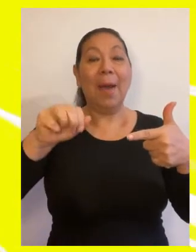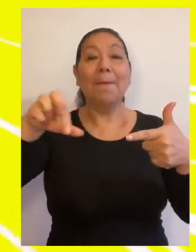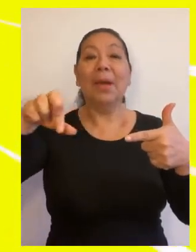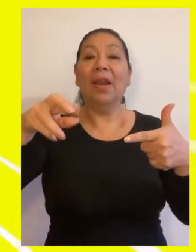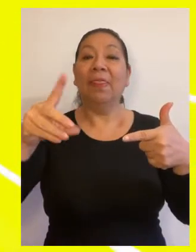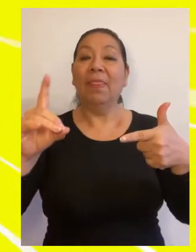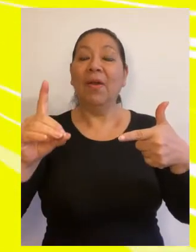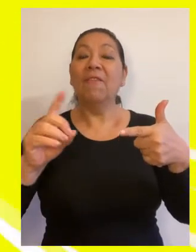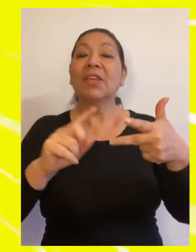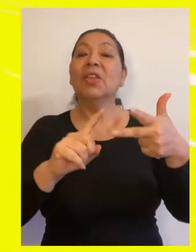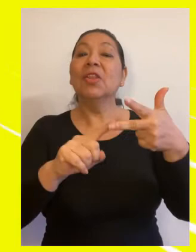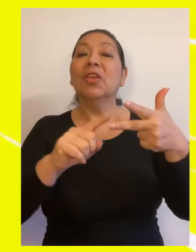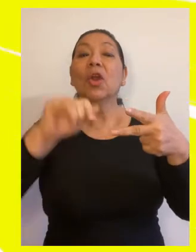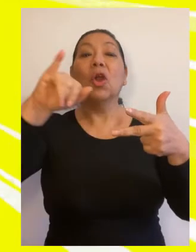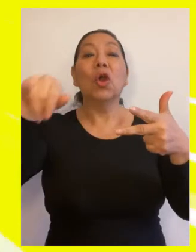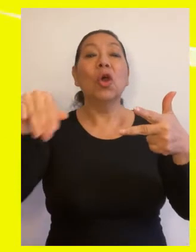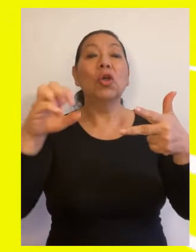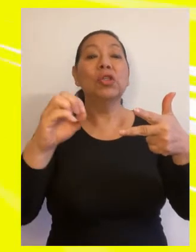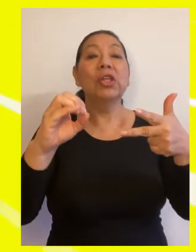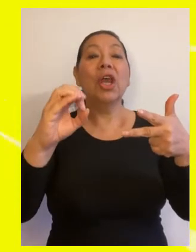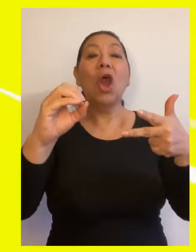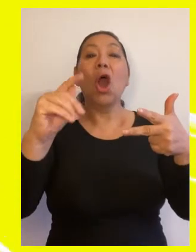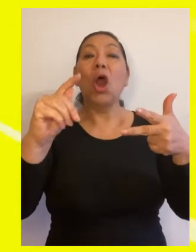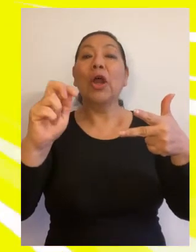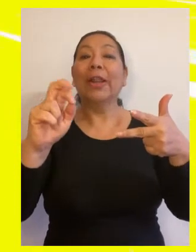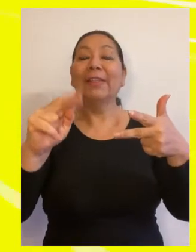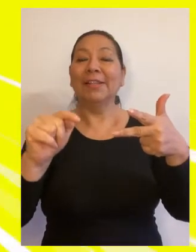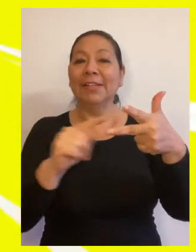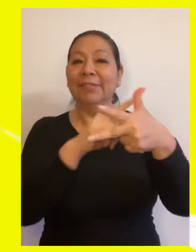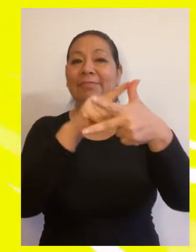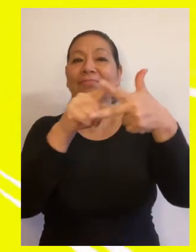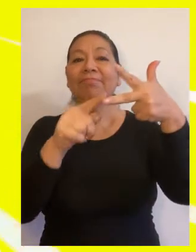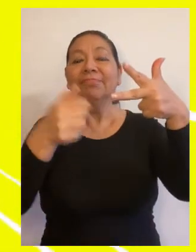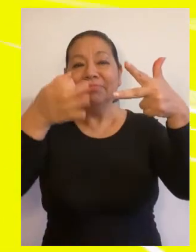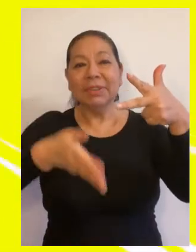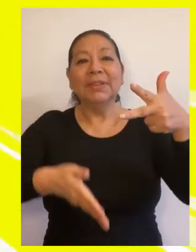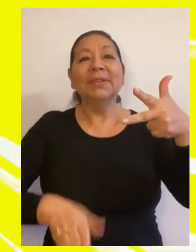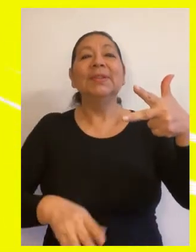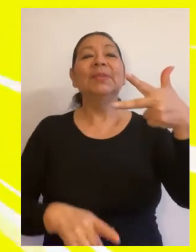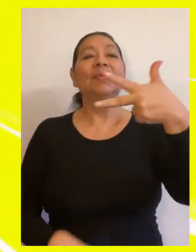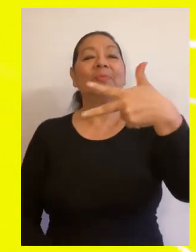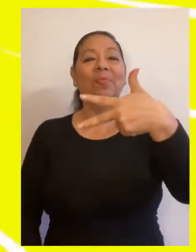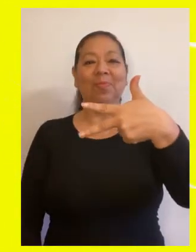de Bellido. C. Josefa Ortiz de Domínguez.